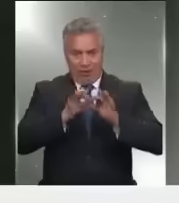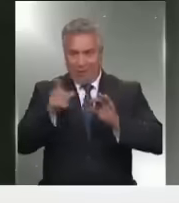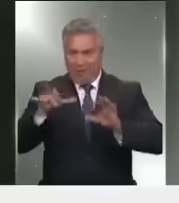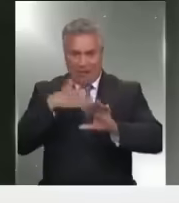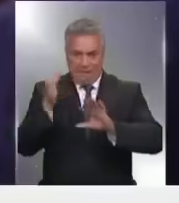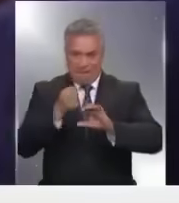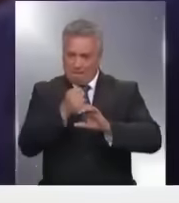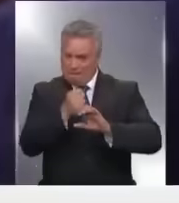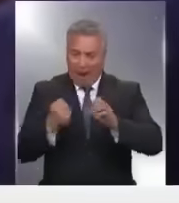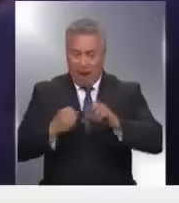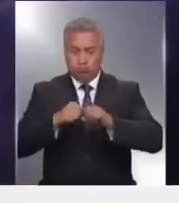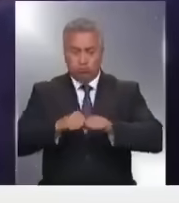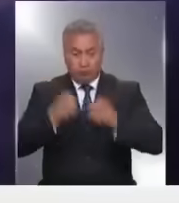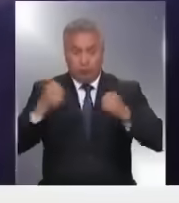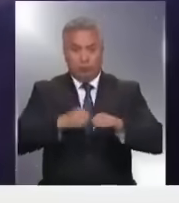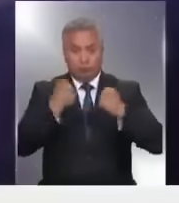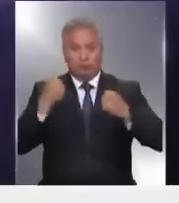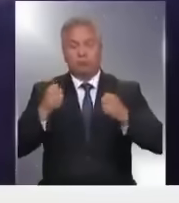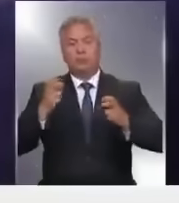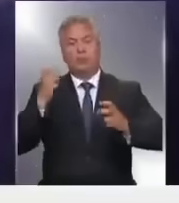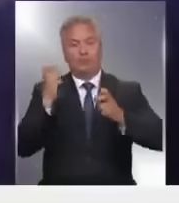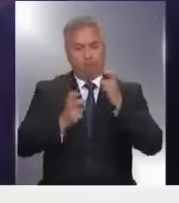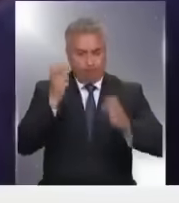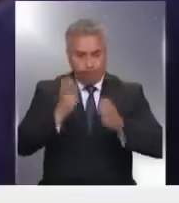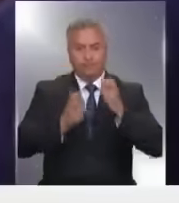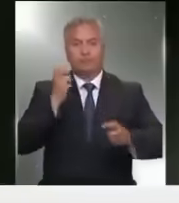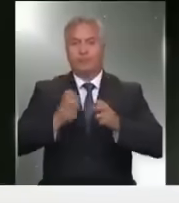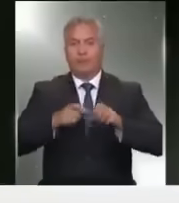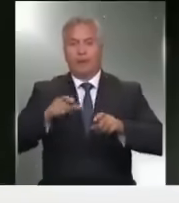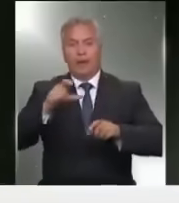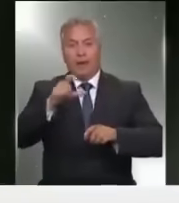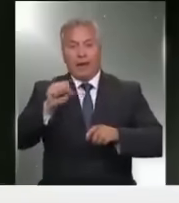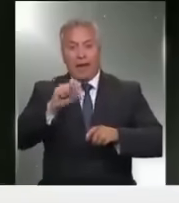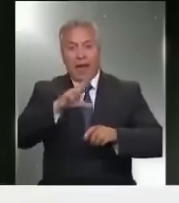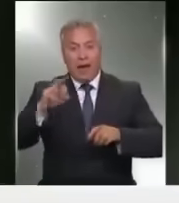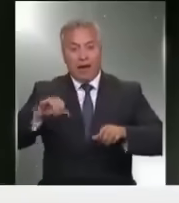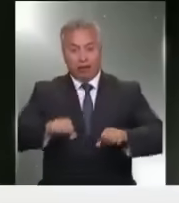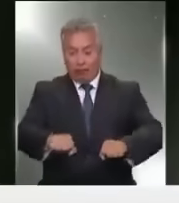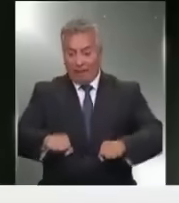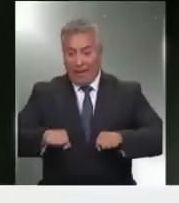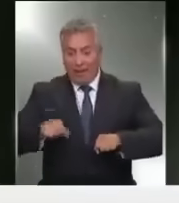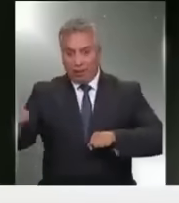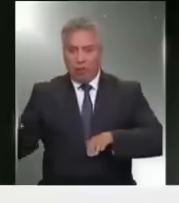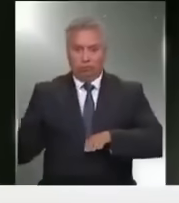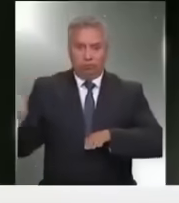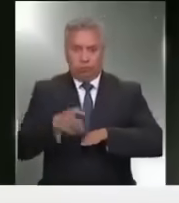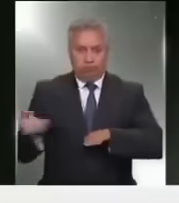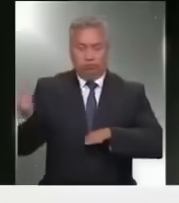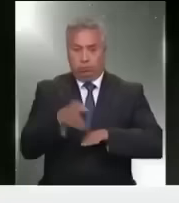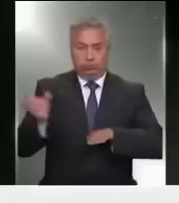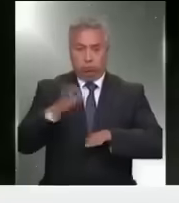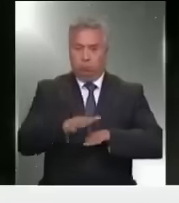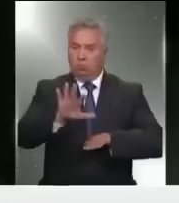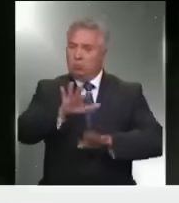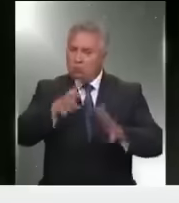empiezan a sacar las cosas, cargan un carro que nosotros teníamos. Ellos están aproximadamente una